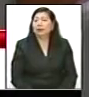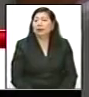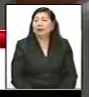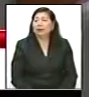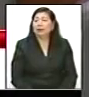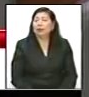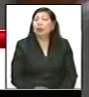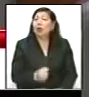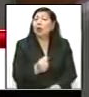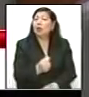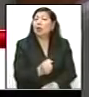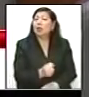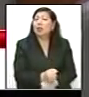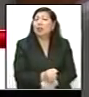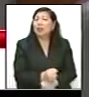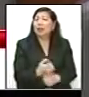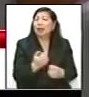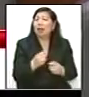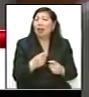contra